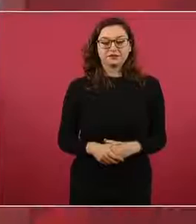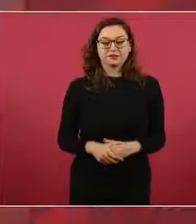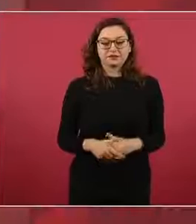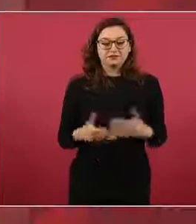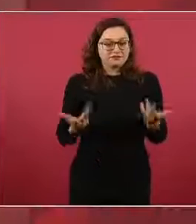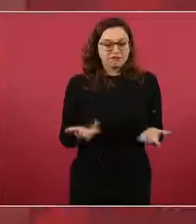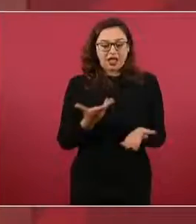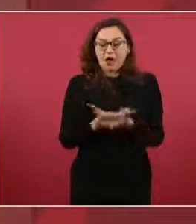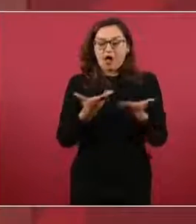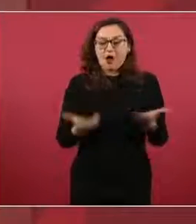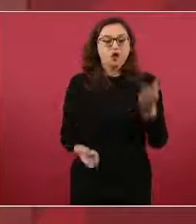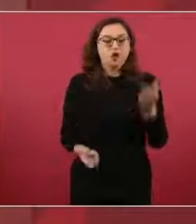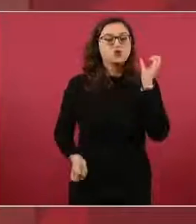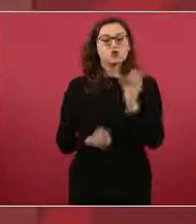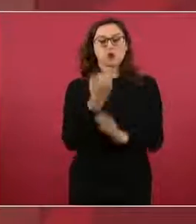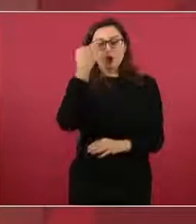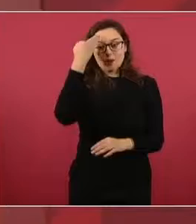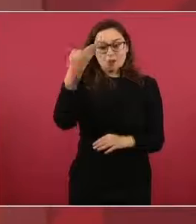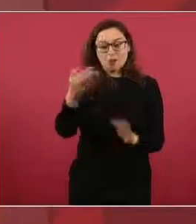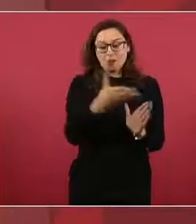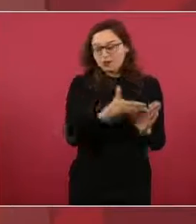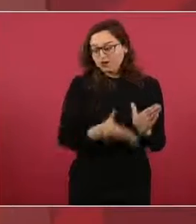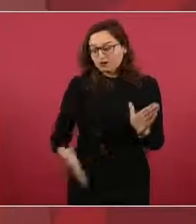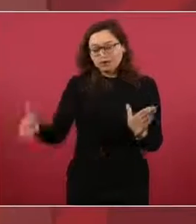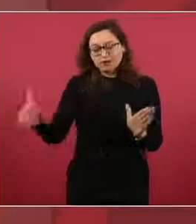Ya son otros tiempos.